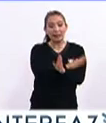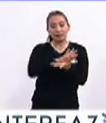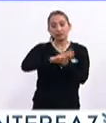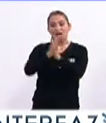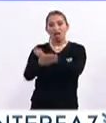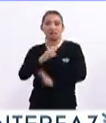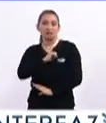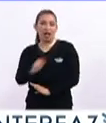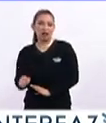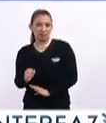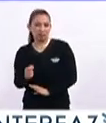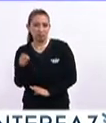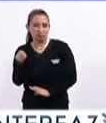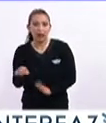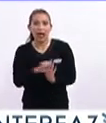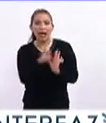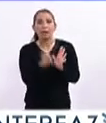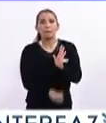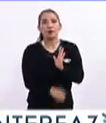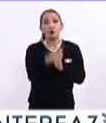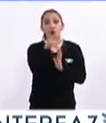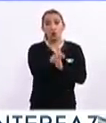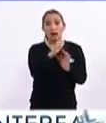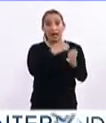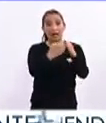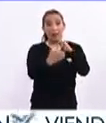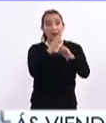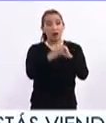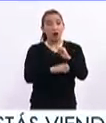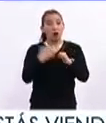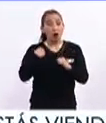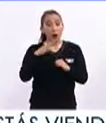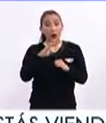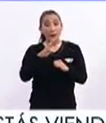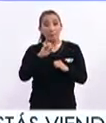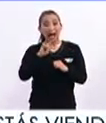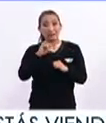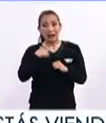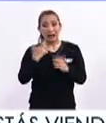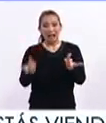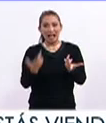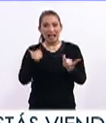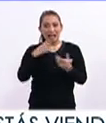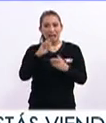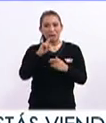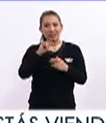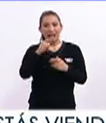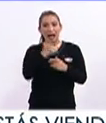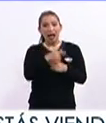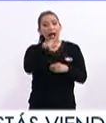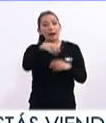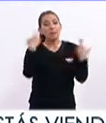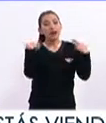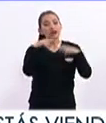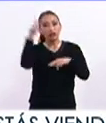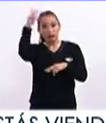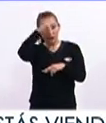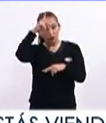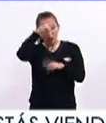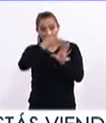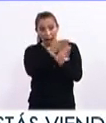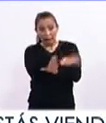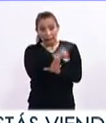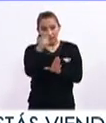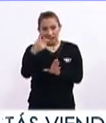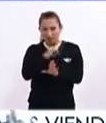convertirse en malvados. Un ejemplo es uno de los enemigos de Batman, el Espantapájaros. Jonathan Crane fue profesor de psicología, quien